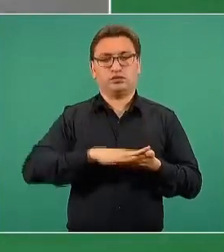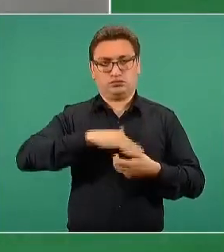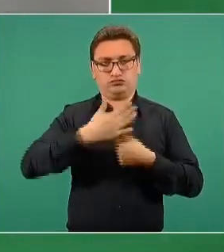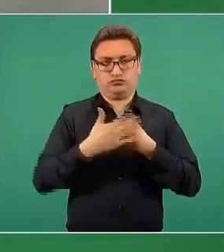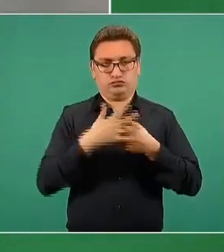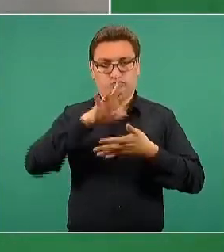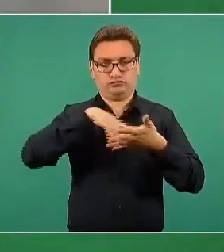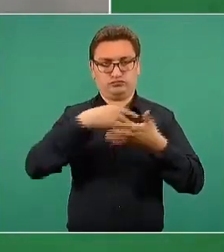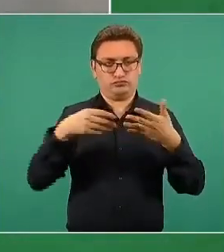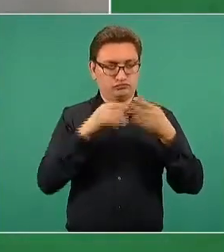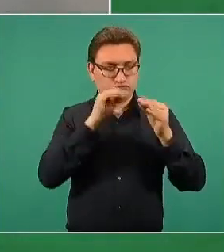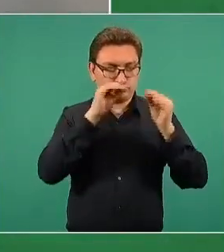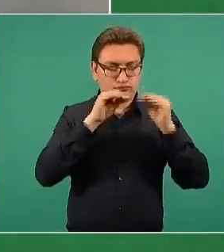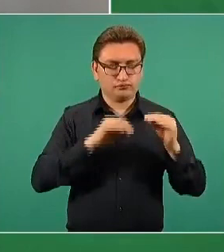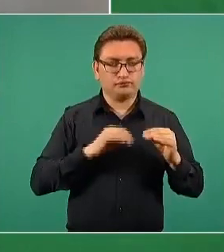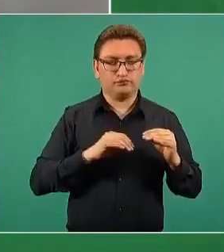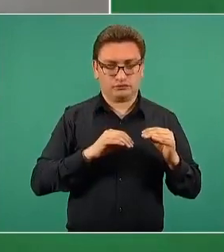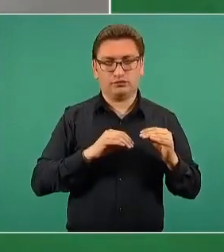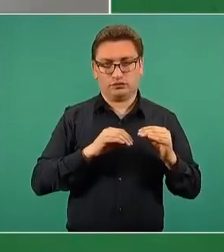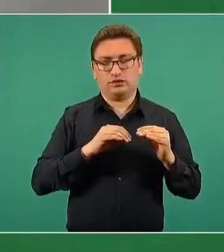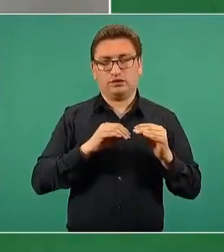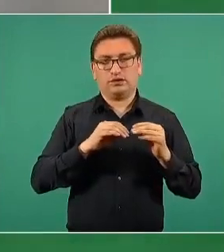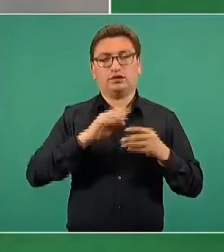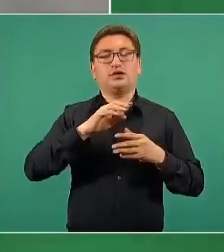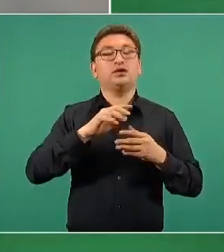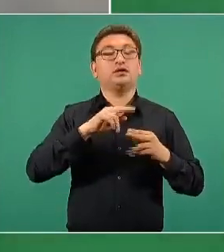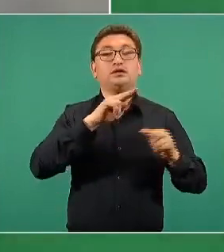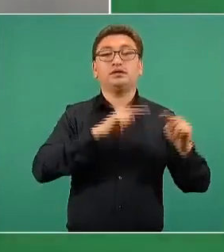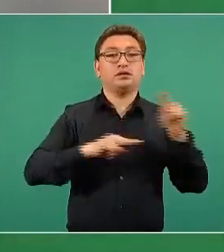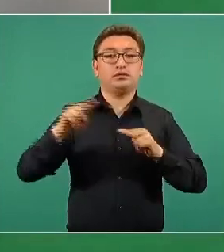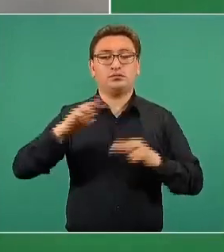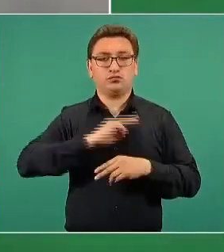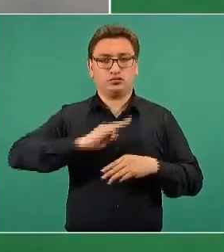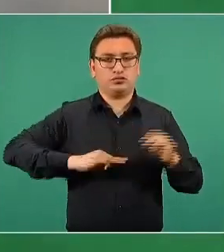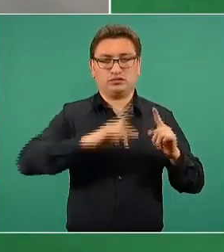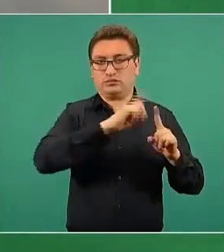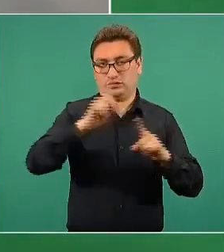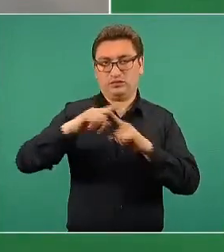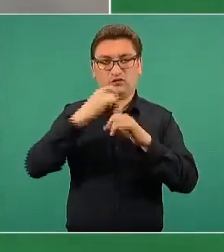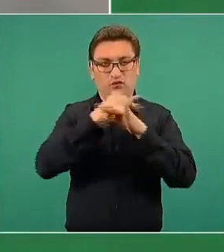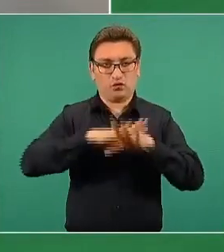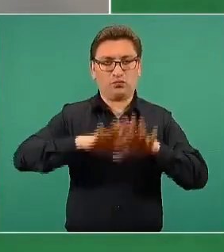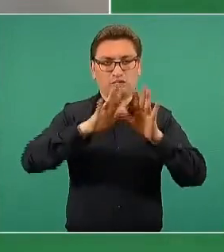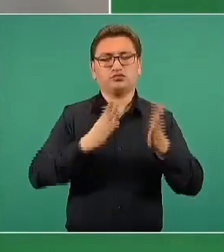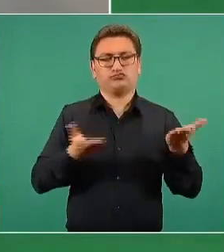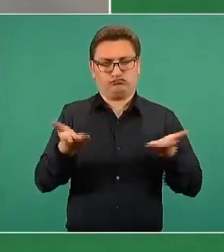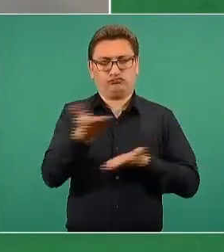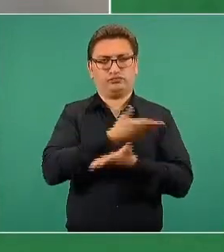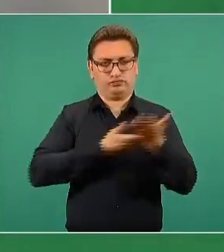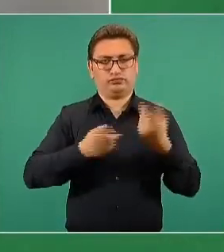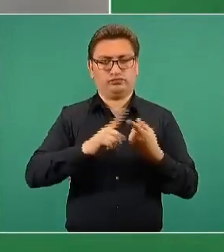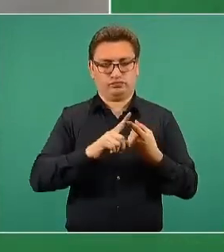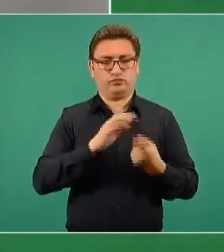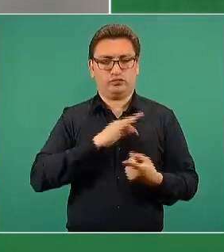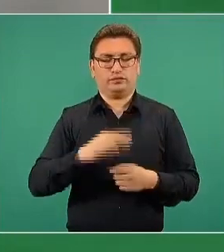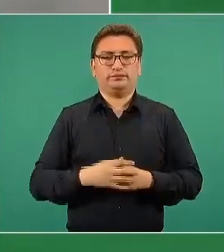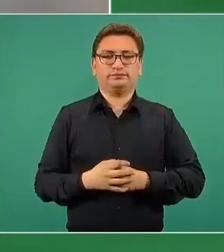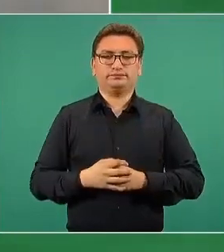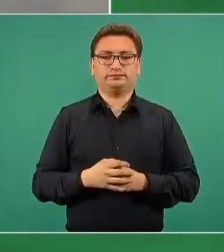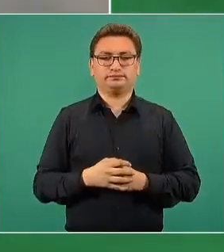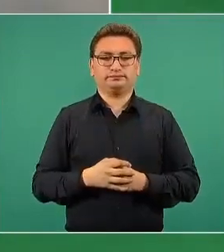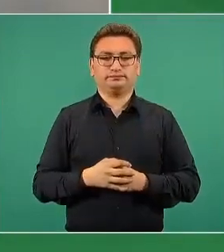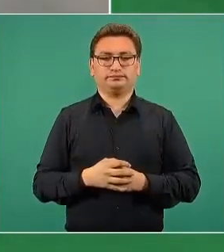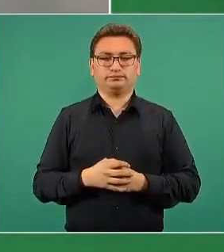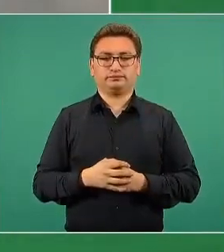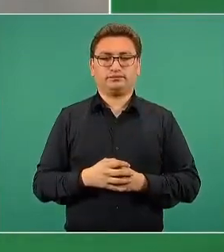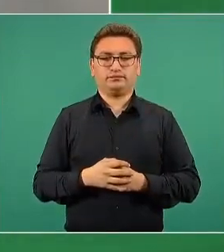poder compartir la vacunación a nivel municipal. Y pues bueno, como ustedes lo